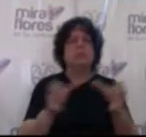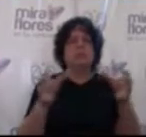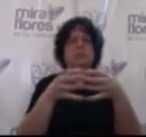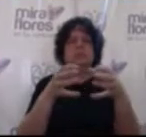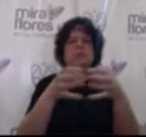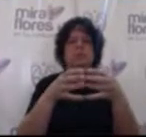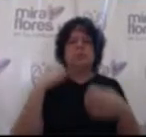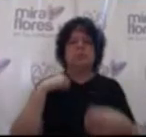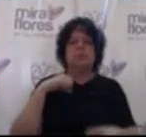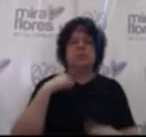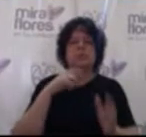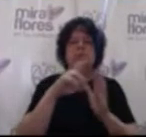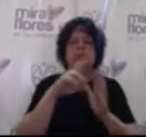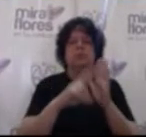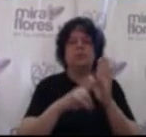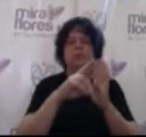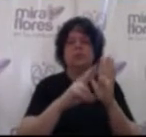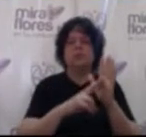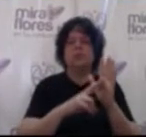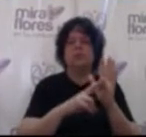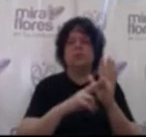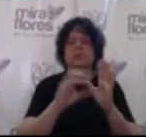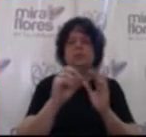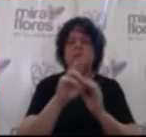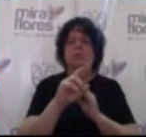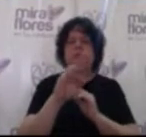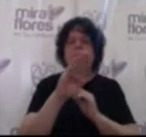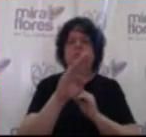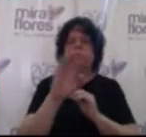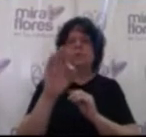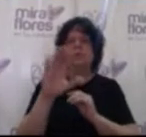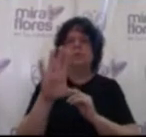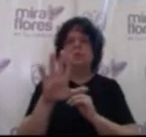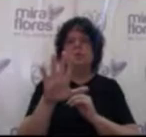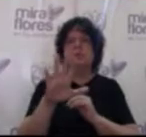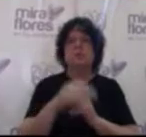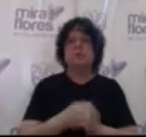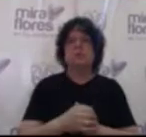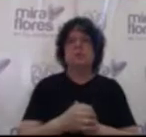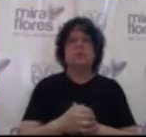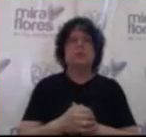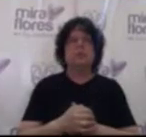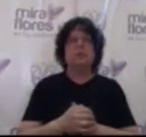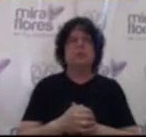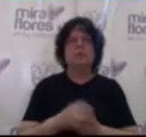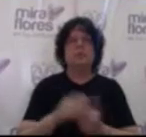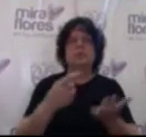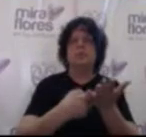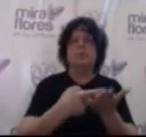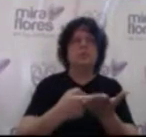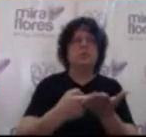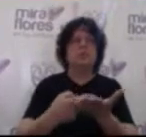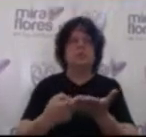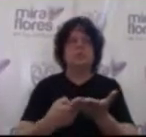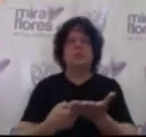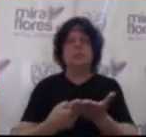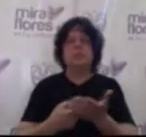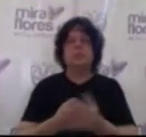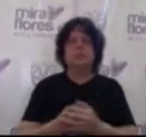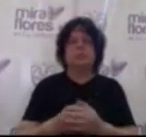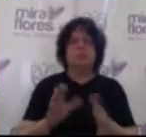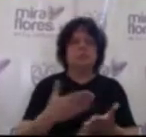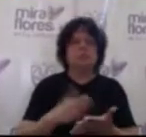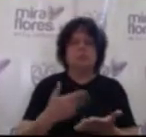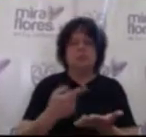de Miraflores, reglamentado en la ordenanza número 495. Al debate.